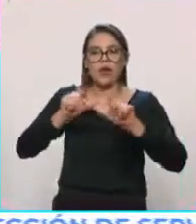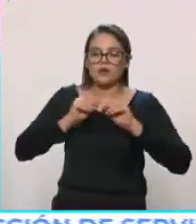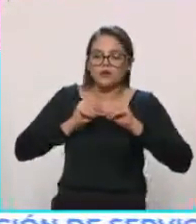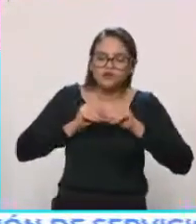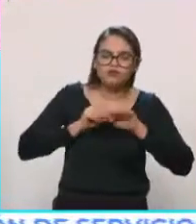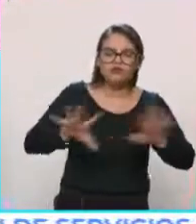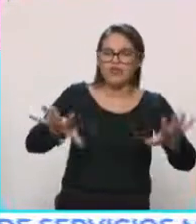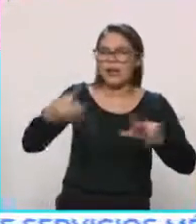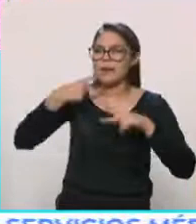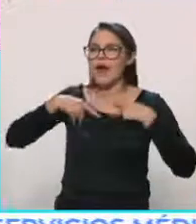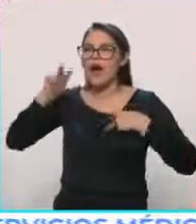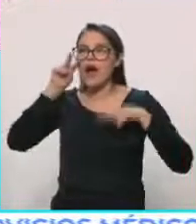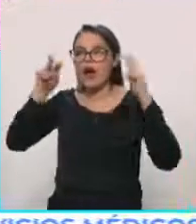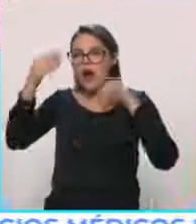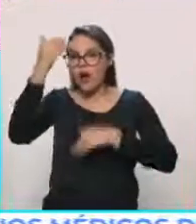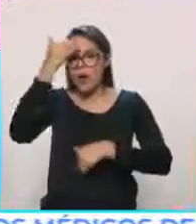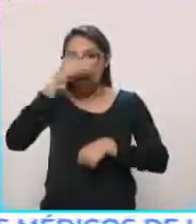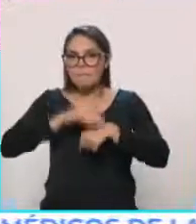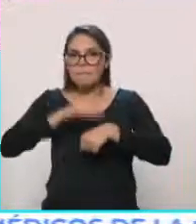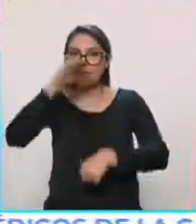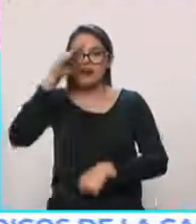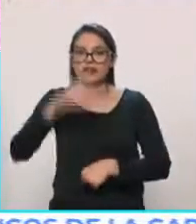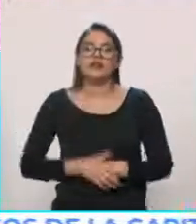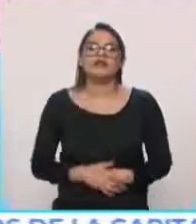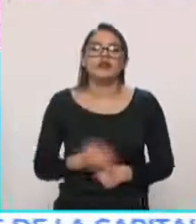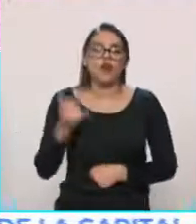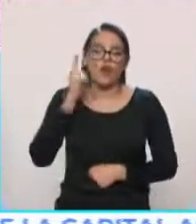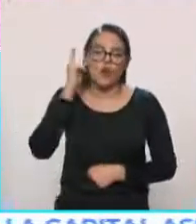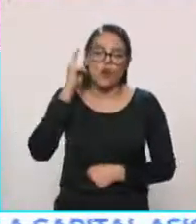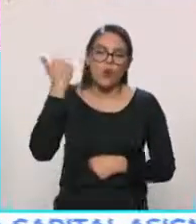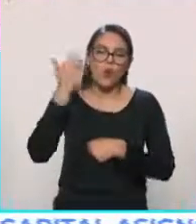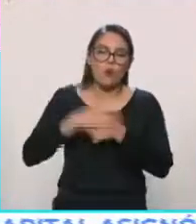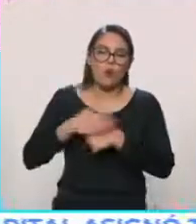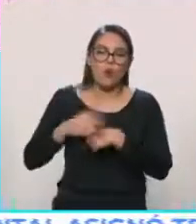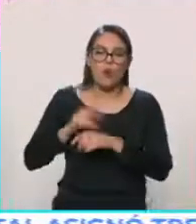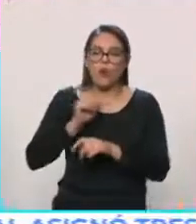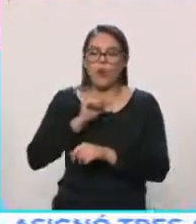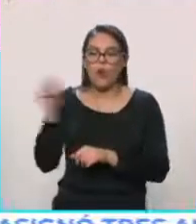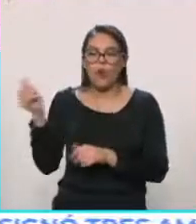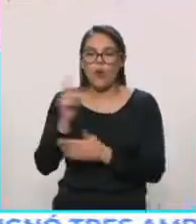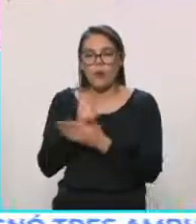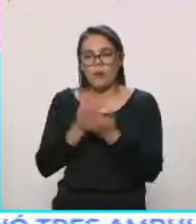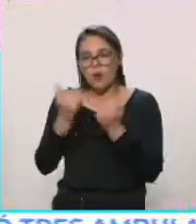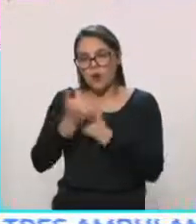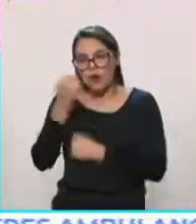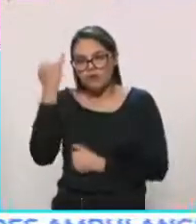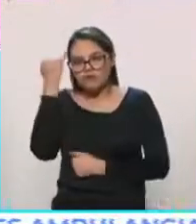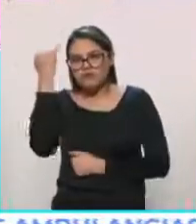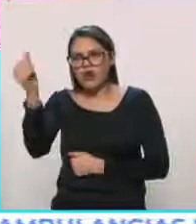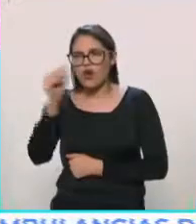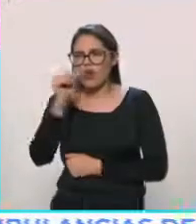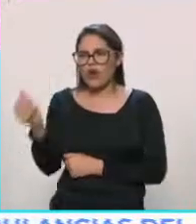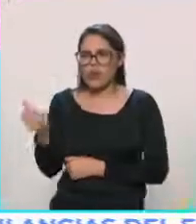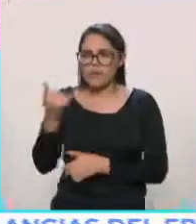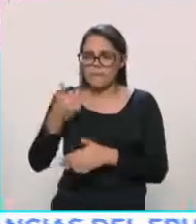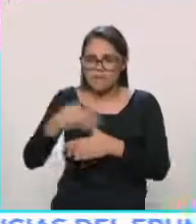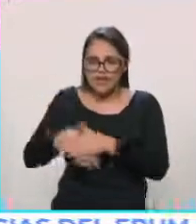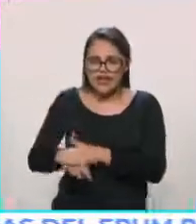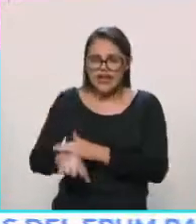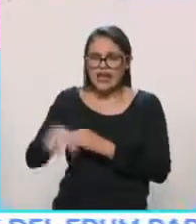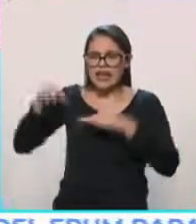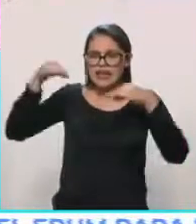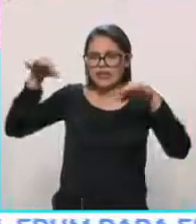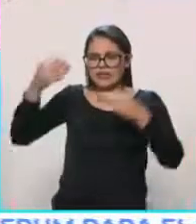también el proyecto andando para que se hagan unos volantes, unas cápsulas impresas,